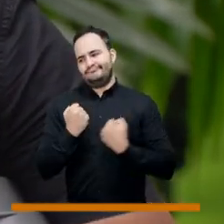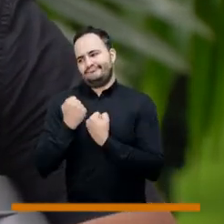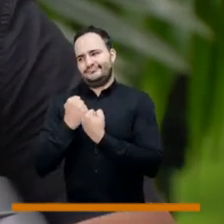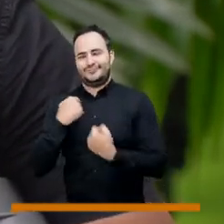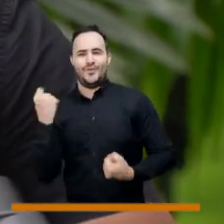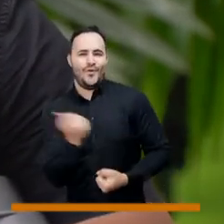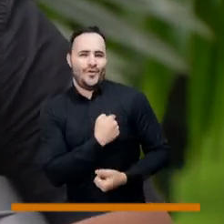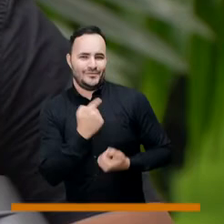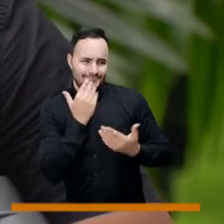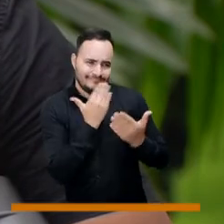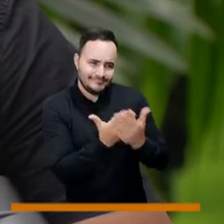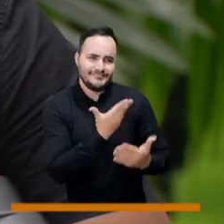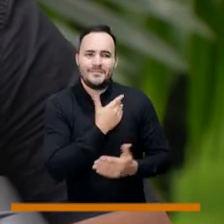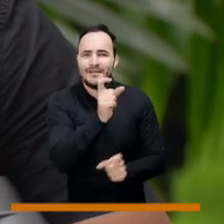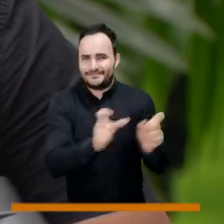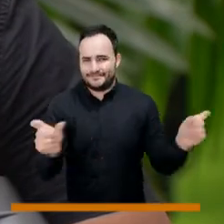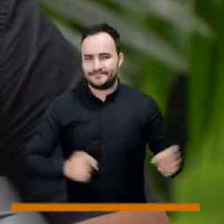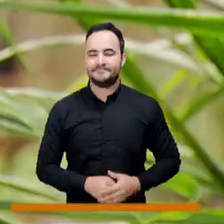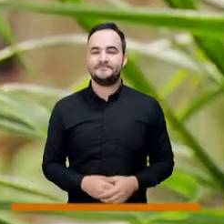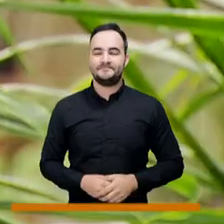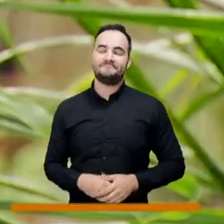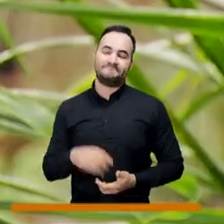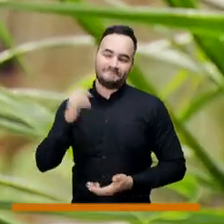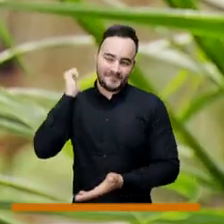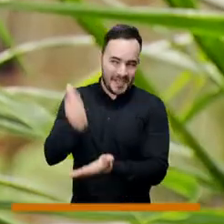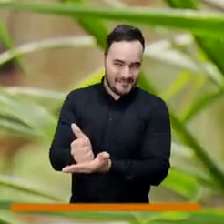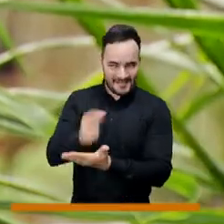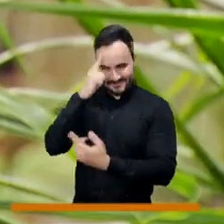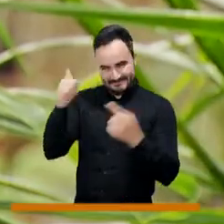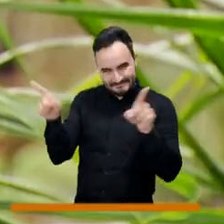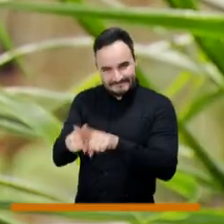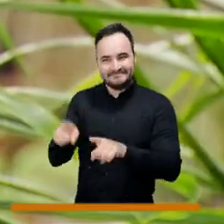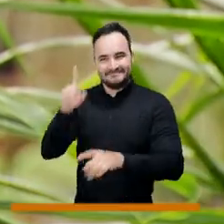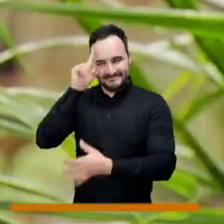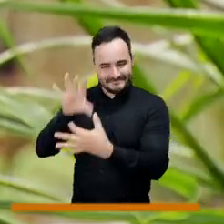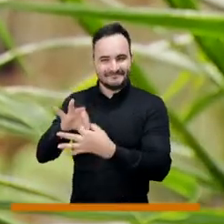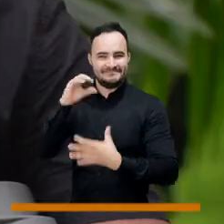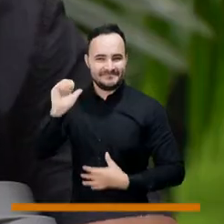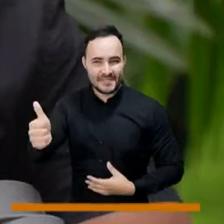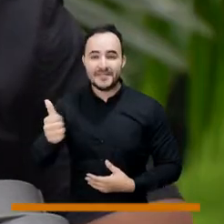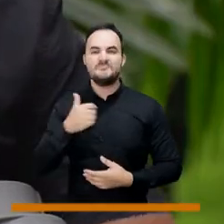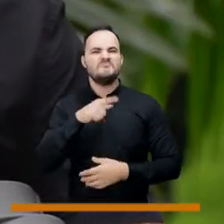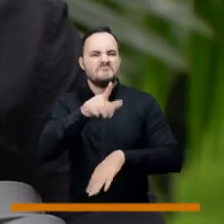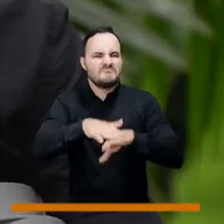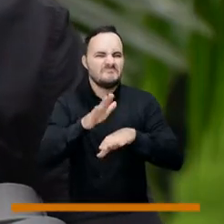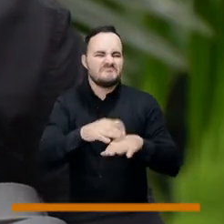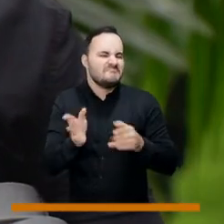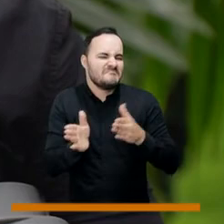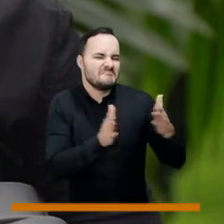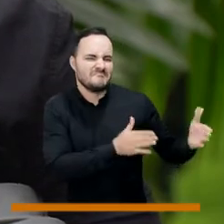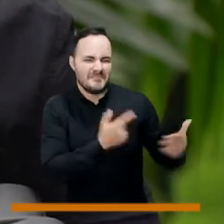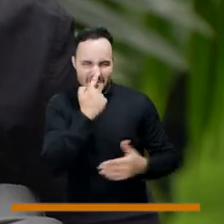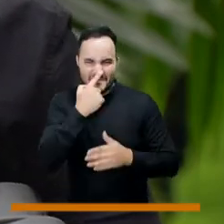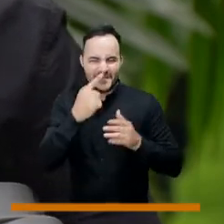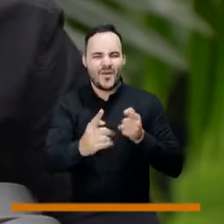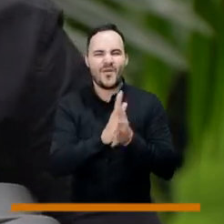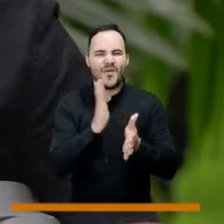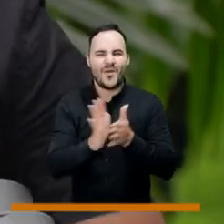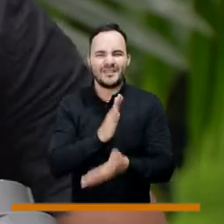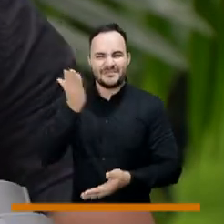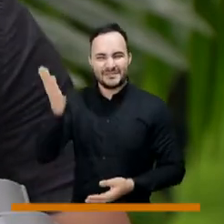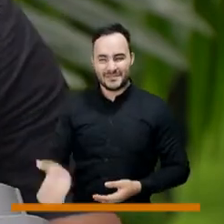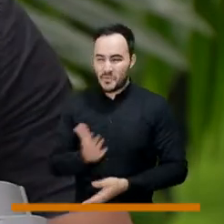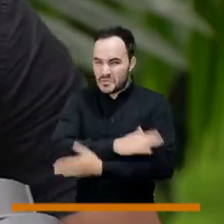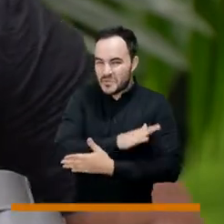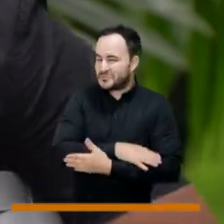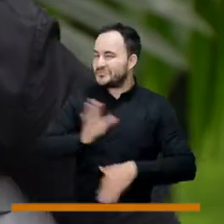ahí, siendo nuestro principal apoyo. Amén, que así sea. Bertica, y cuéntenos usted también, ¿cómo le salió este muchacho? ¿Era juicioso,